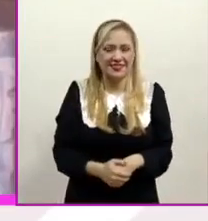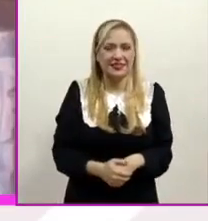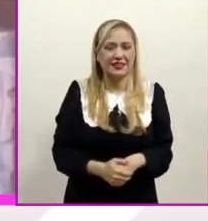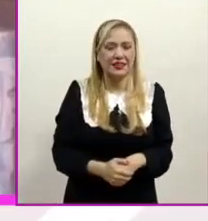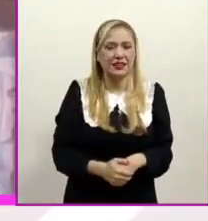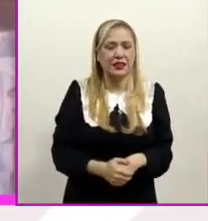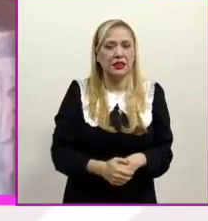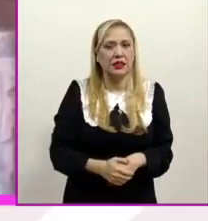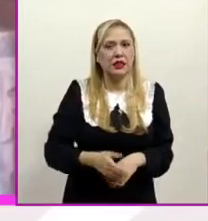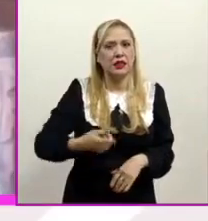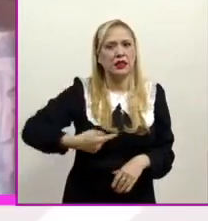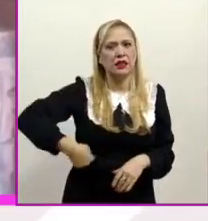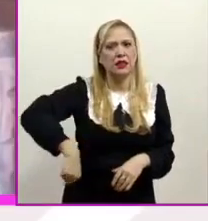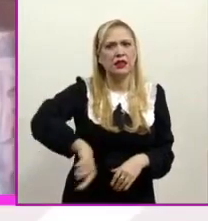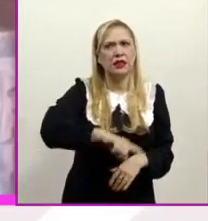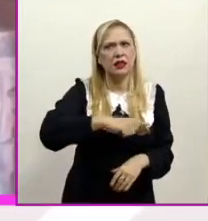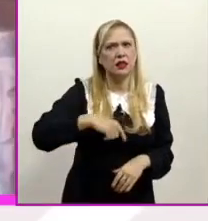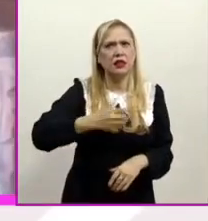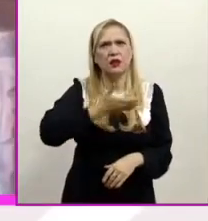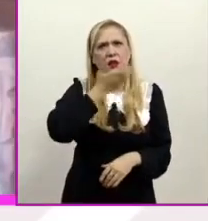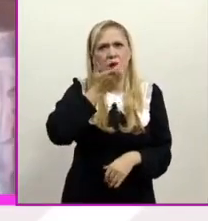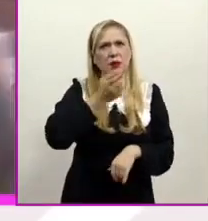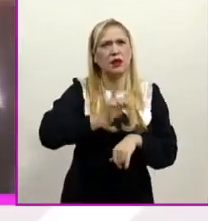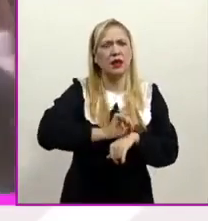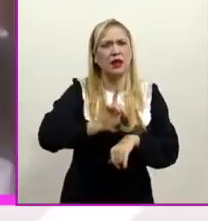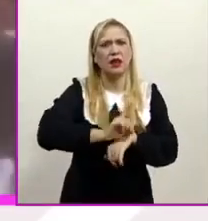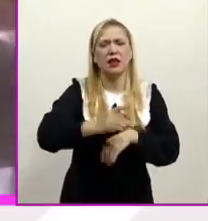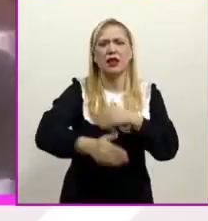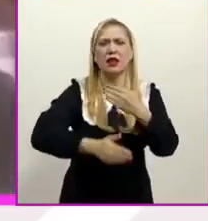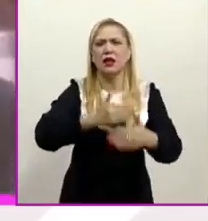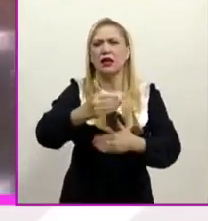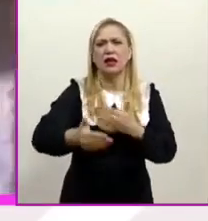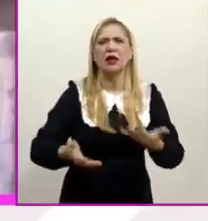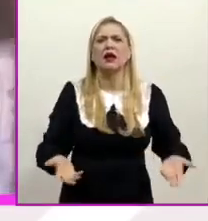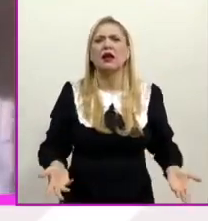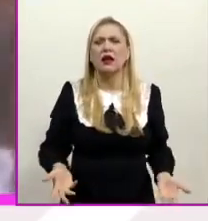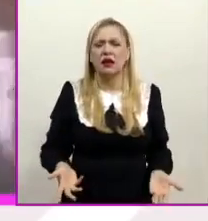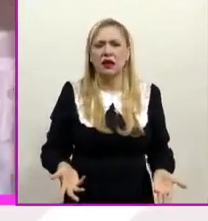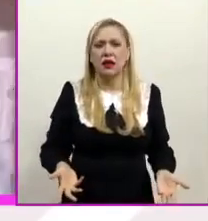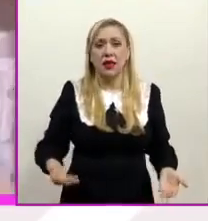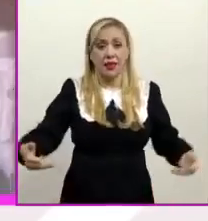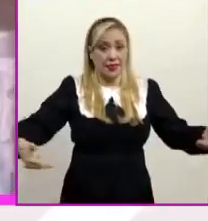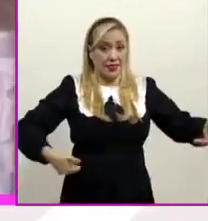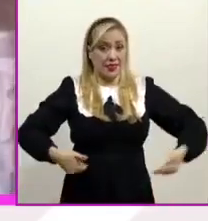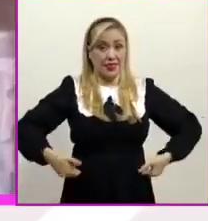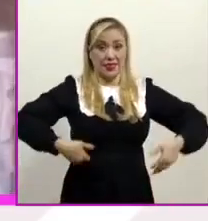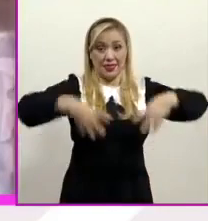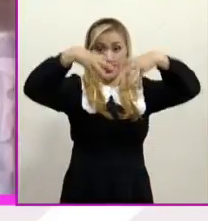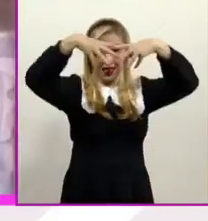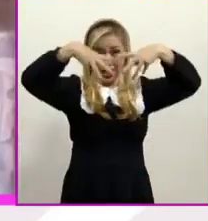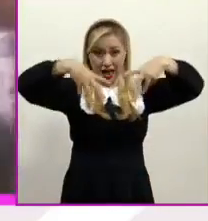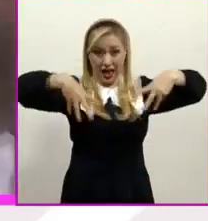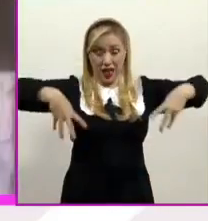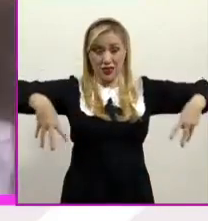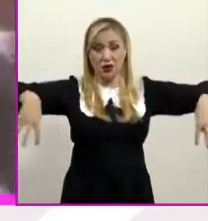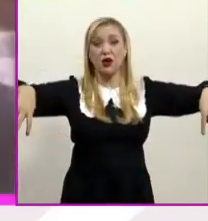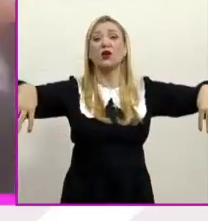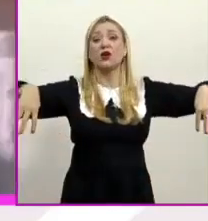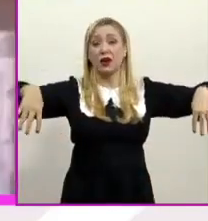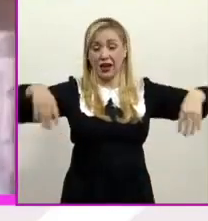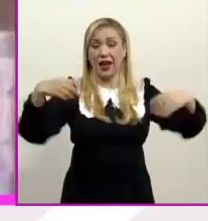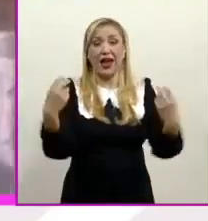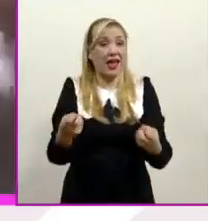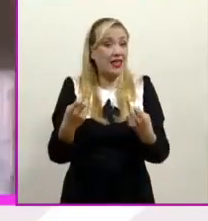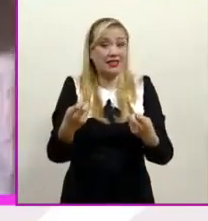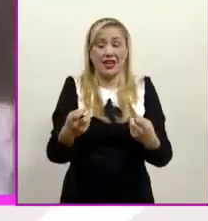la narrativa, el asunto en la teatralidad, en la ficción, es que el teatro es ese marco, haz de cuenta. La pantalla es